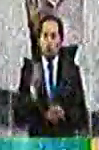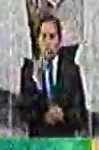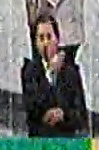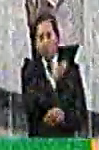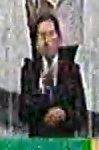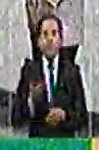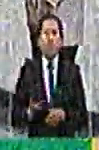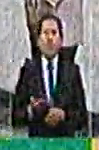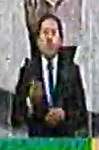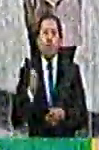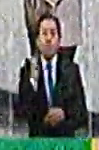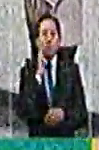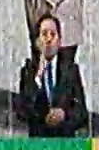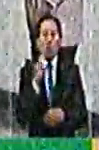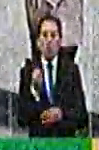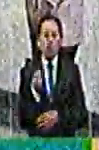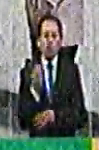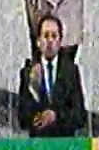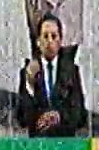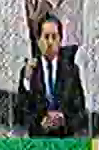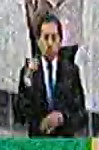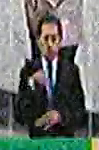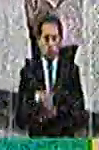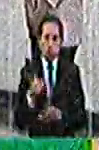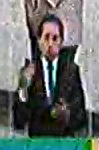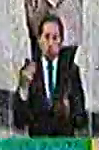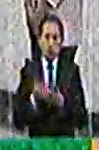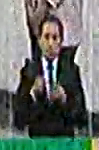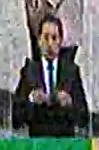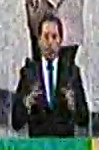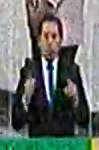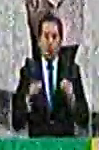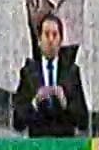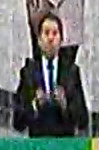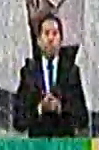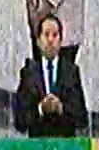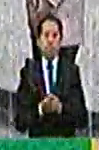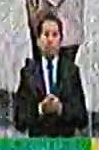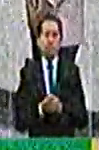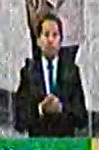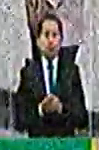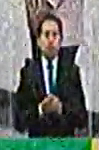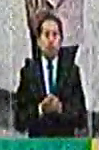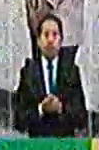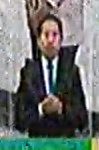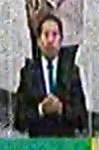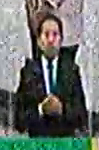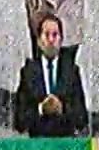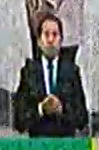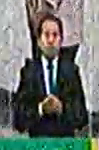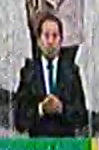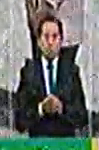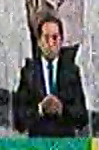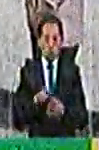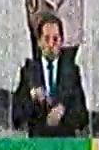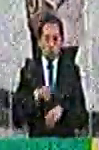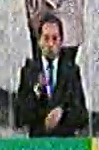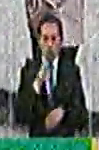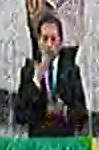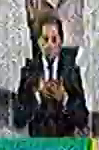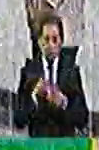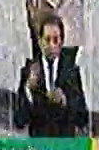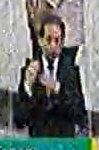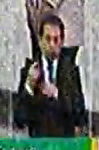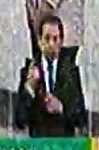a más tardar a medianoche, está llegando a la ciudad de La Paz. Que en estas pocas horas tengas un buen